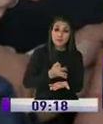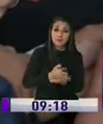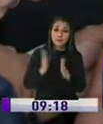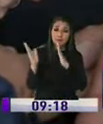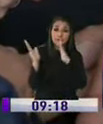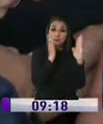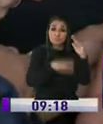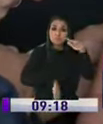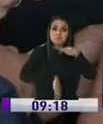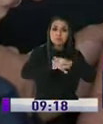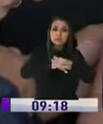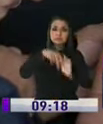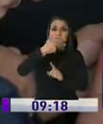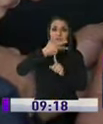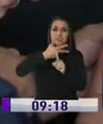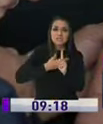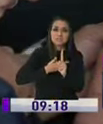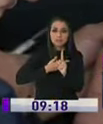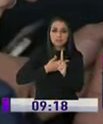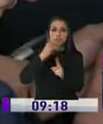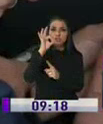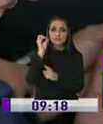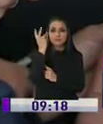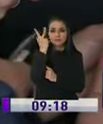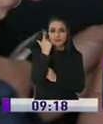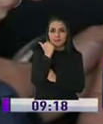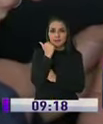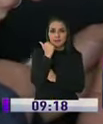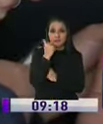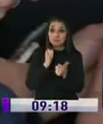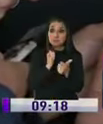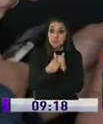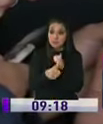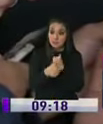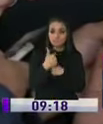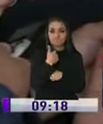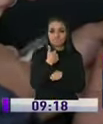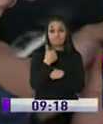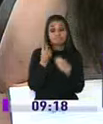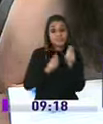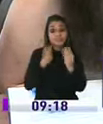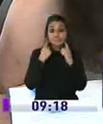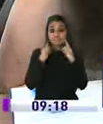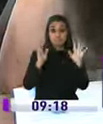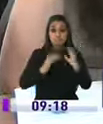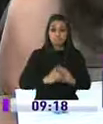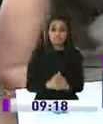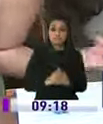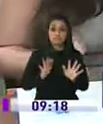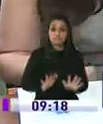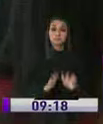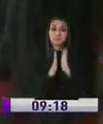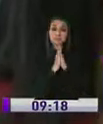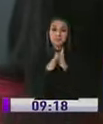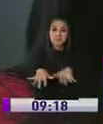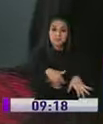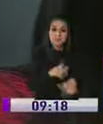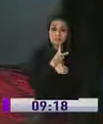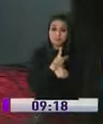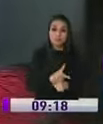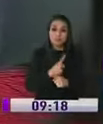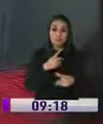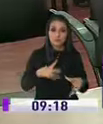puede durar 3 meses. Una vez que se mire ese tiempo, se verá qué es lo que debe suceder. Así, el pedido de acción de protección